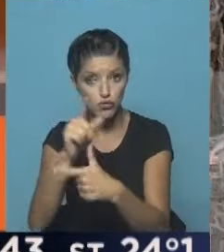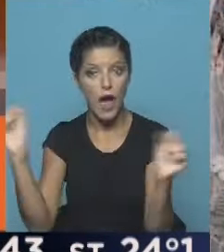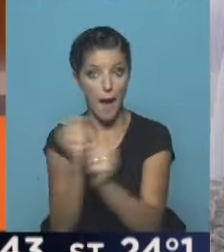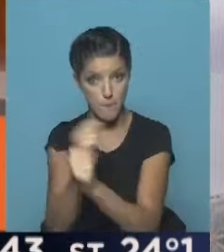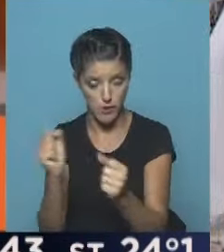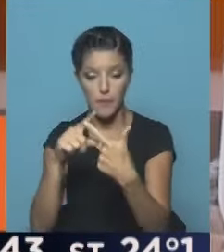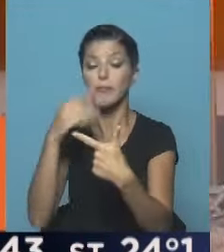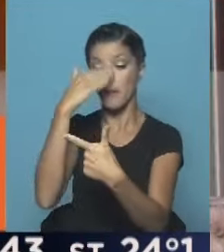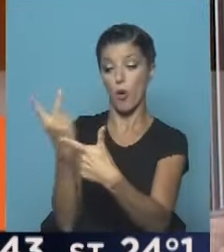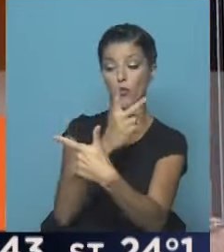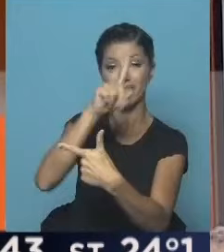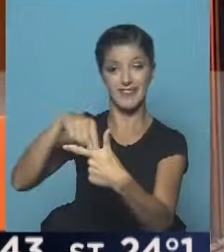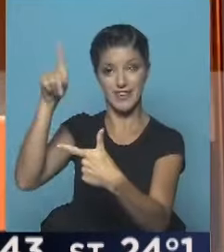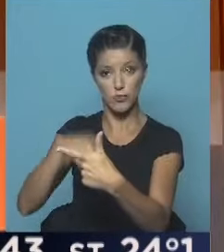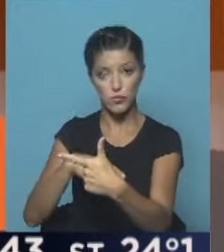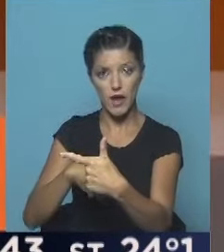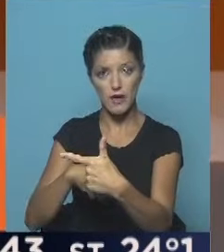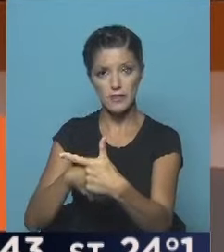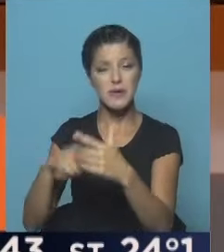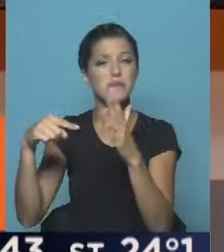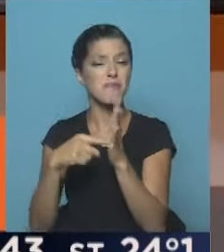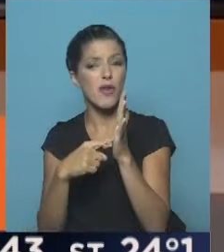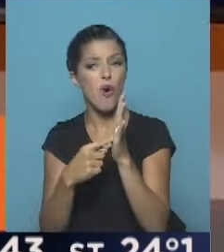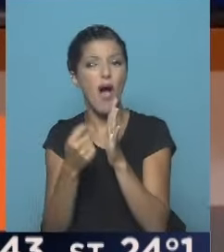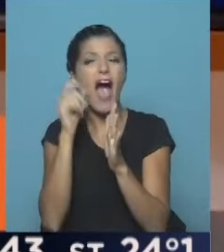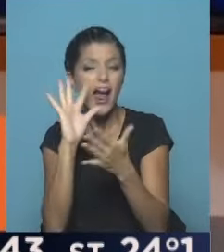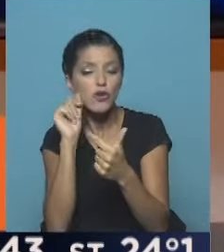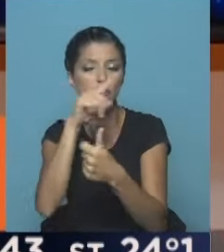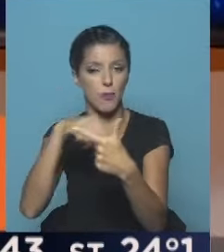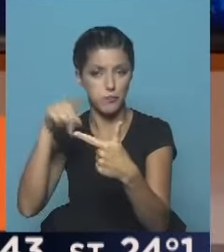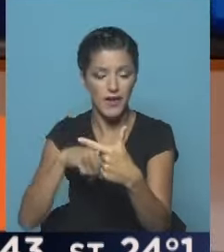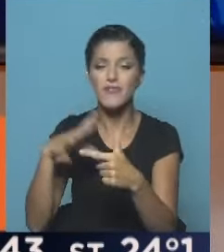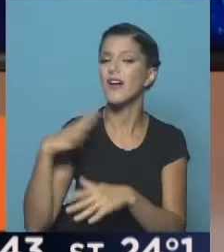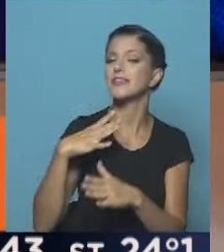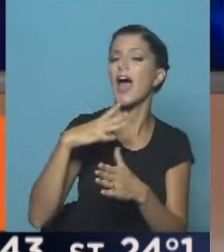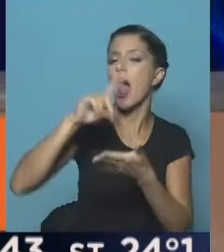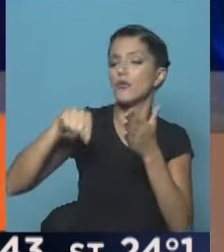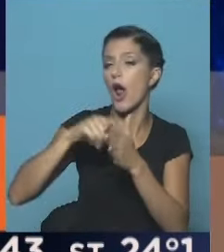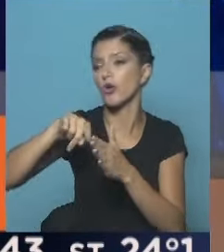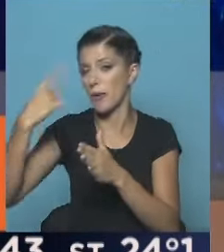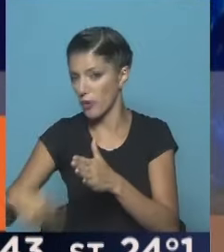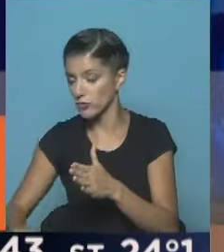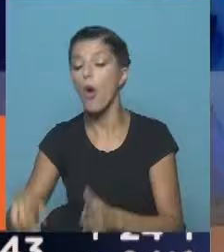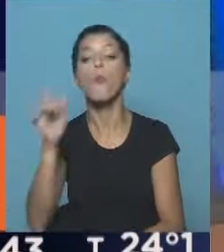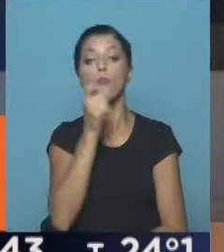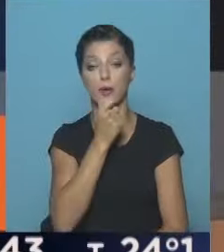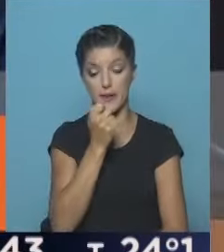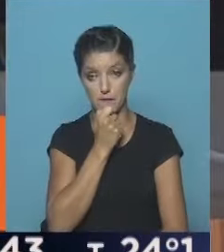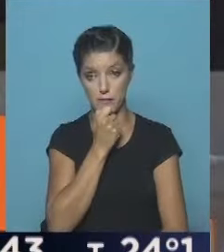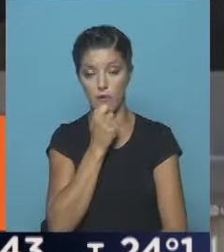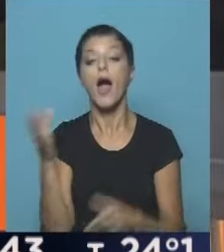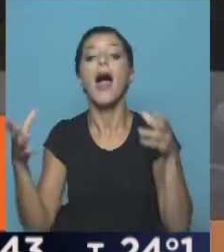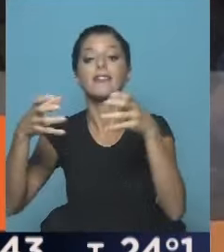cuando se anulan parcialmente. ¿Y qué es lo que queda sin anular? Bueno, la capacidad de la Asamblea